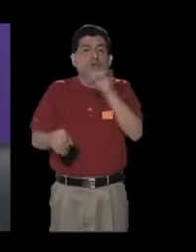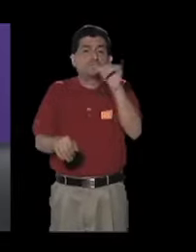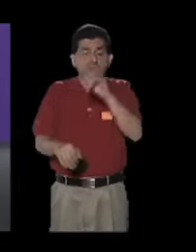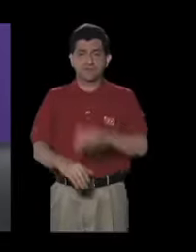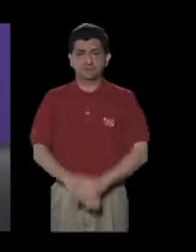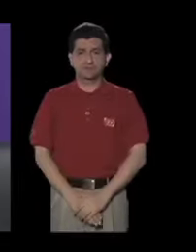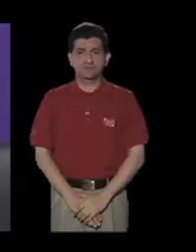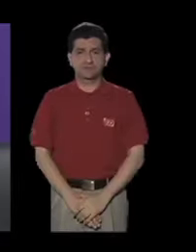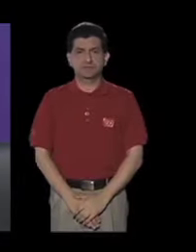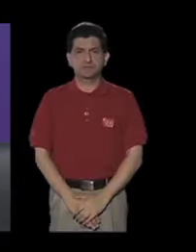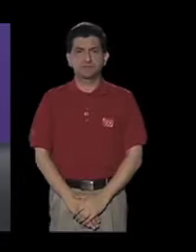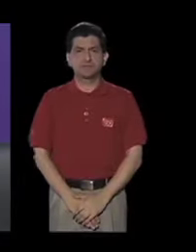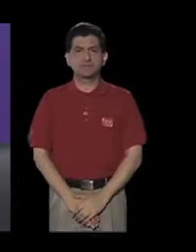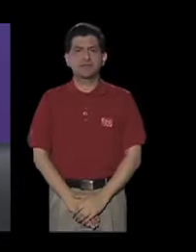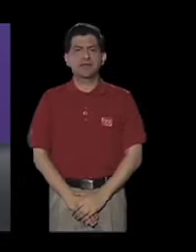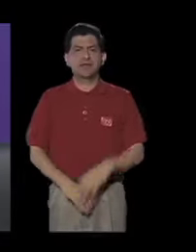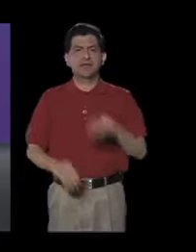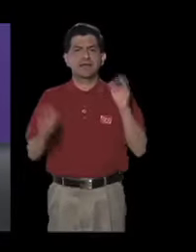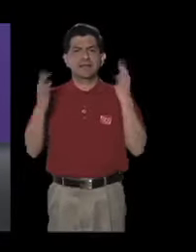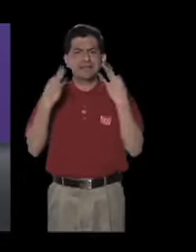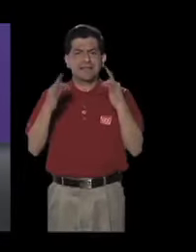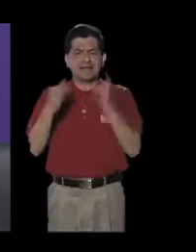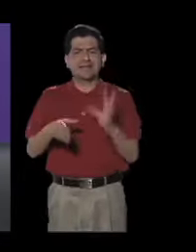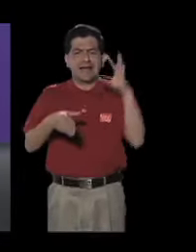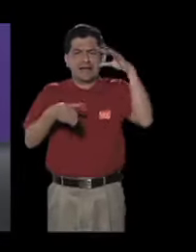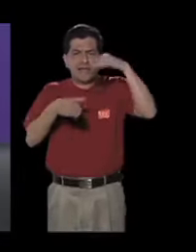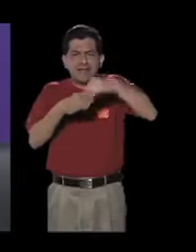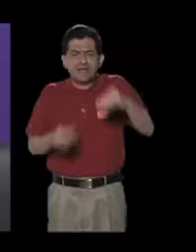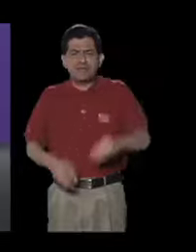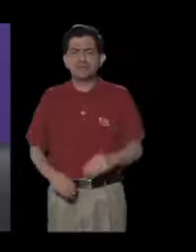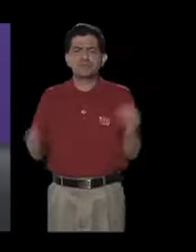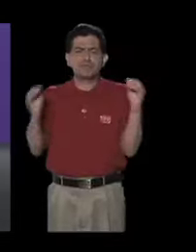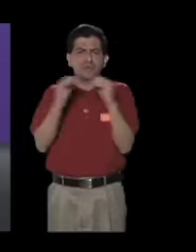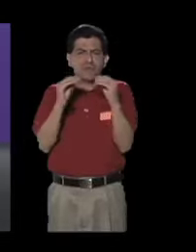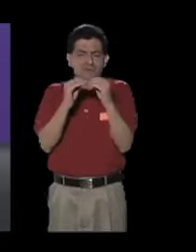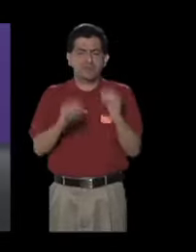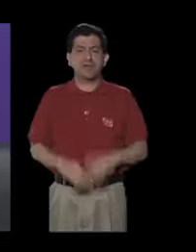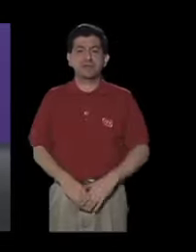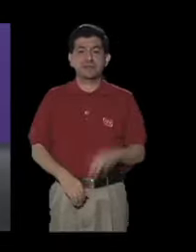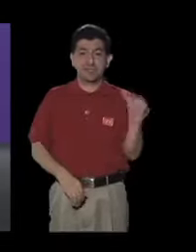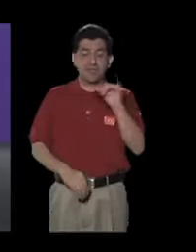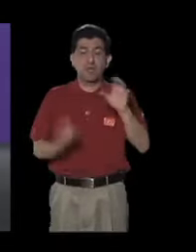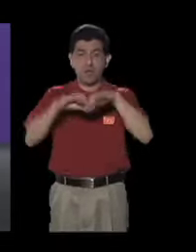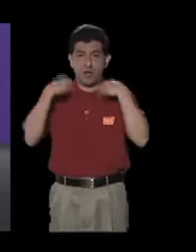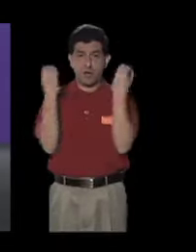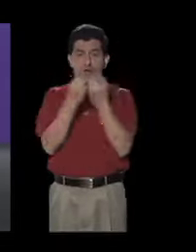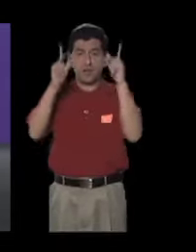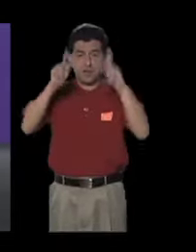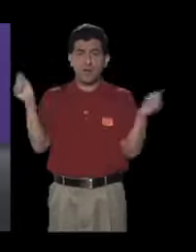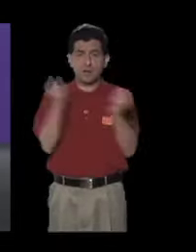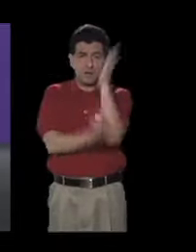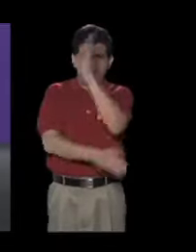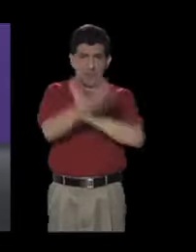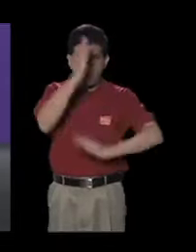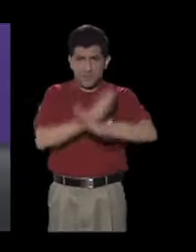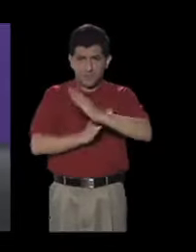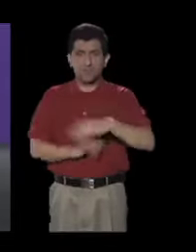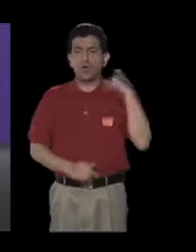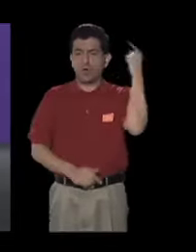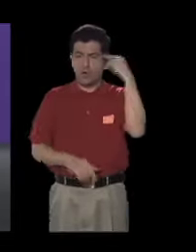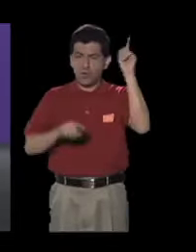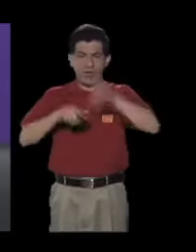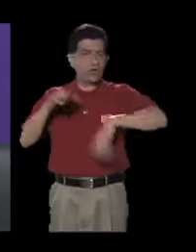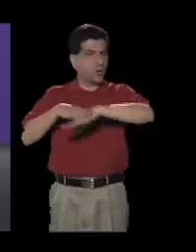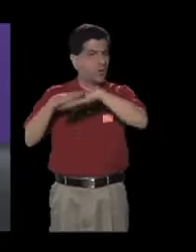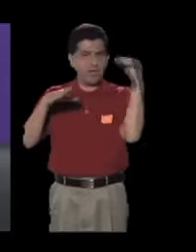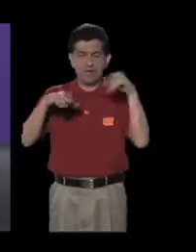es ser lo más inclusivo posible. Igual que empezamos con las organizaciones de personas con discapacidad, el Estado no puede